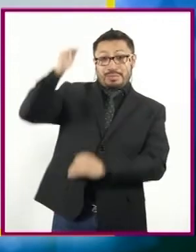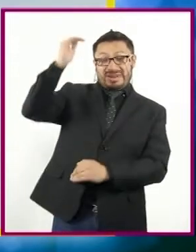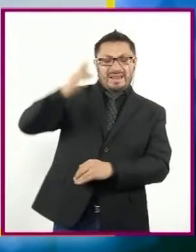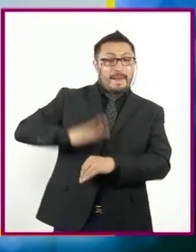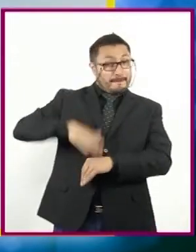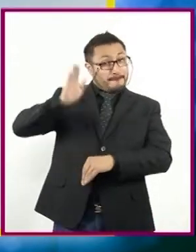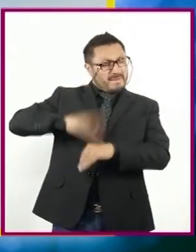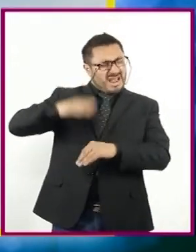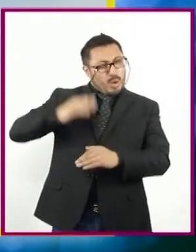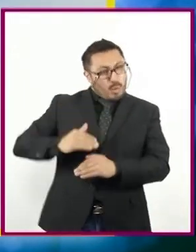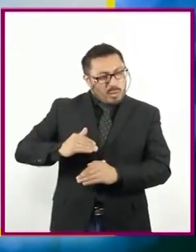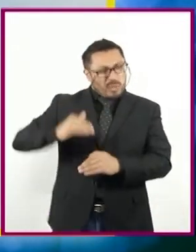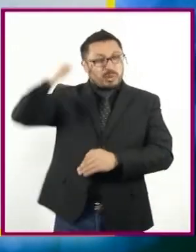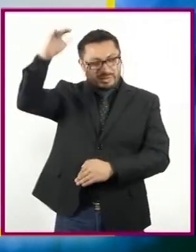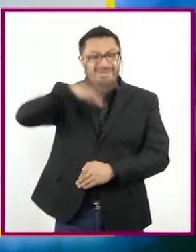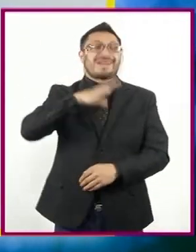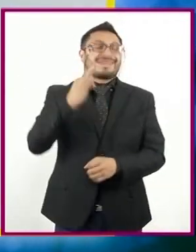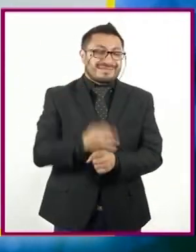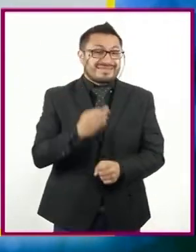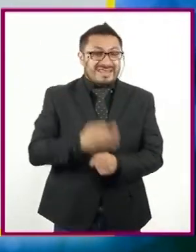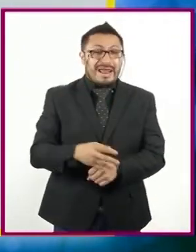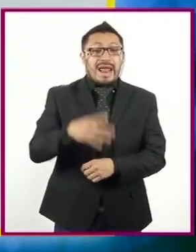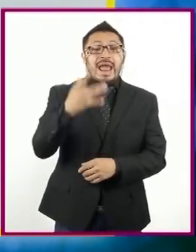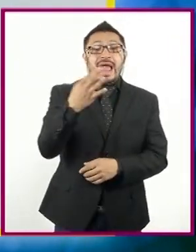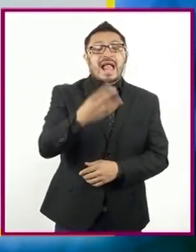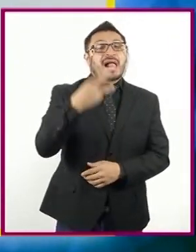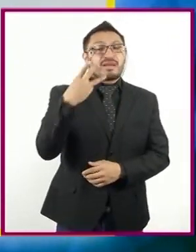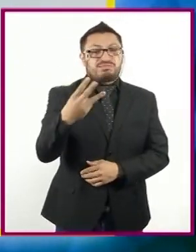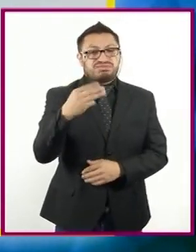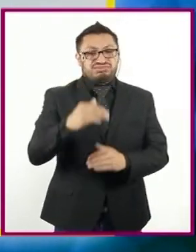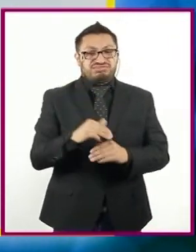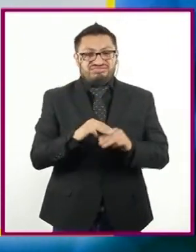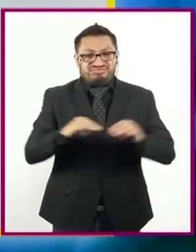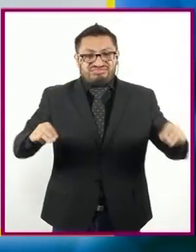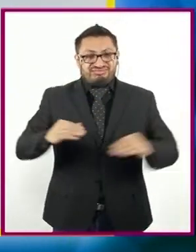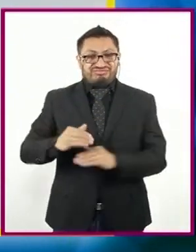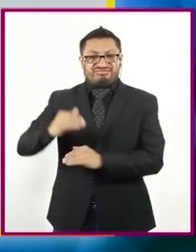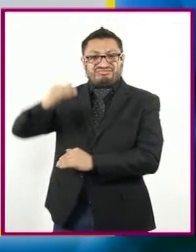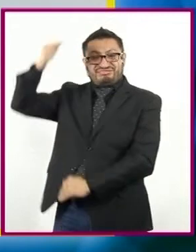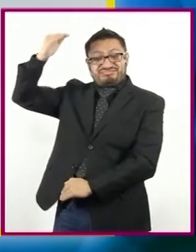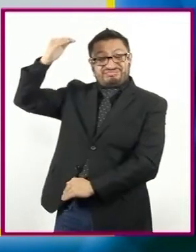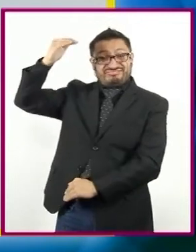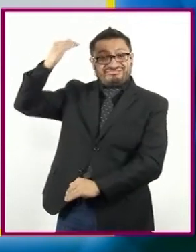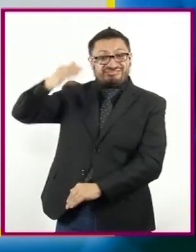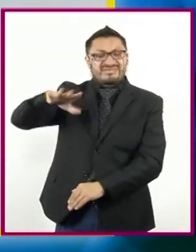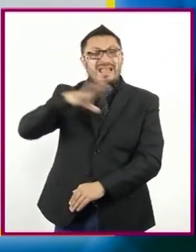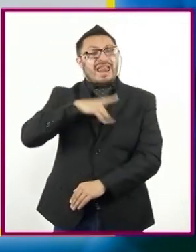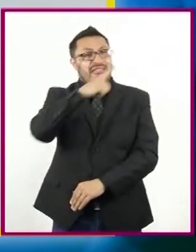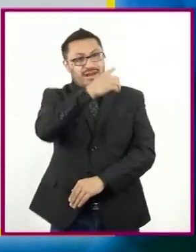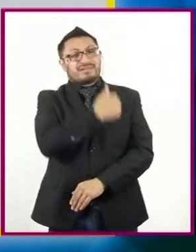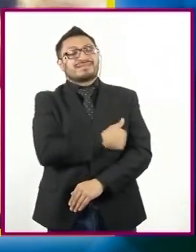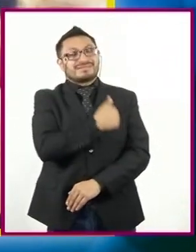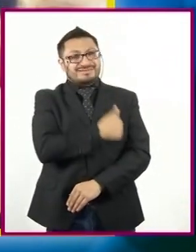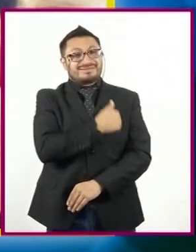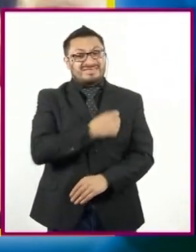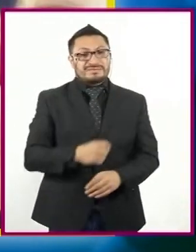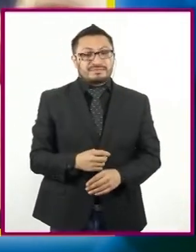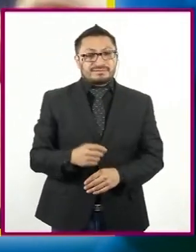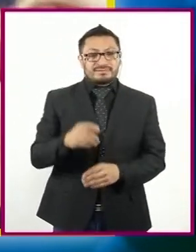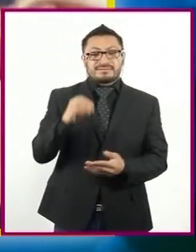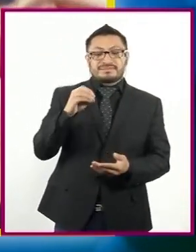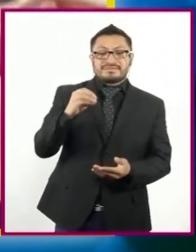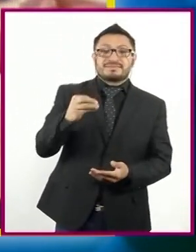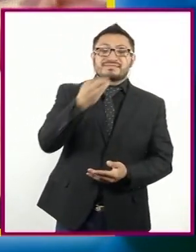alto que existe en la actualidad tiene 53 metros y se encuentra en Canadá. Aunque